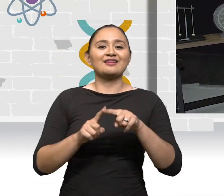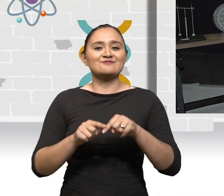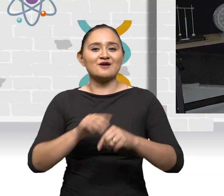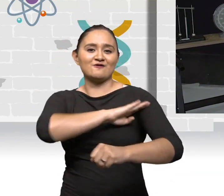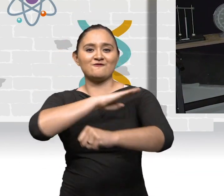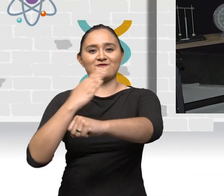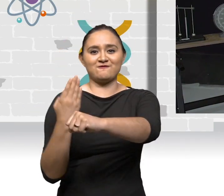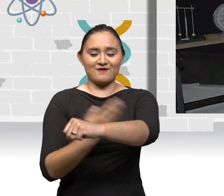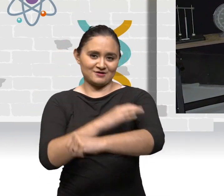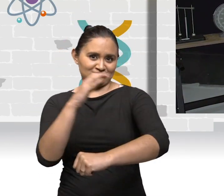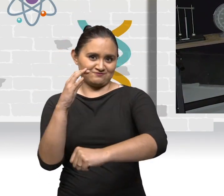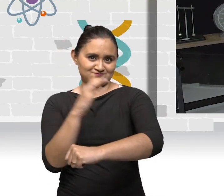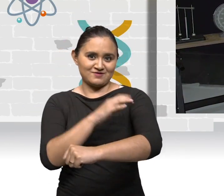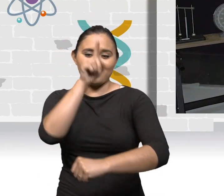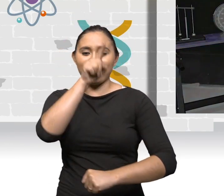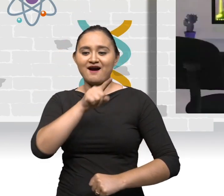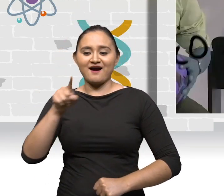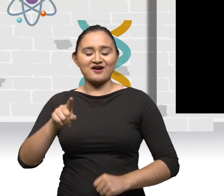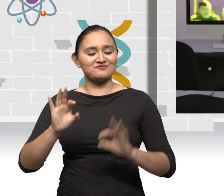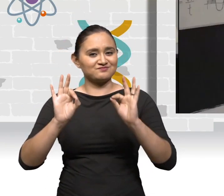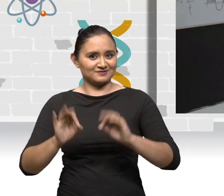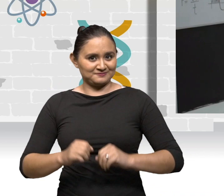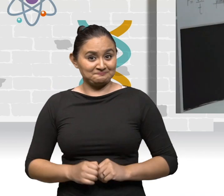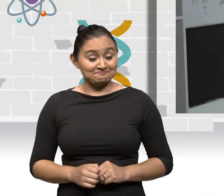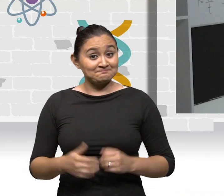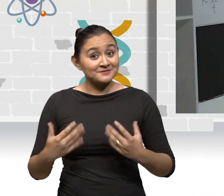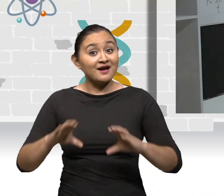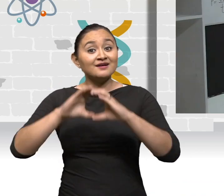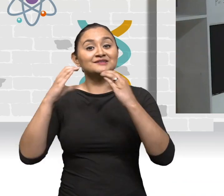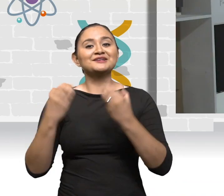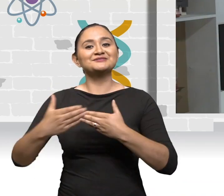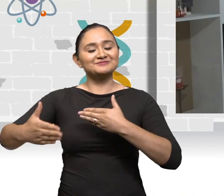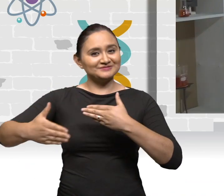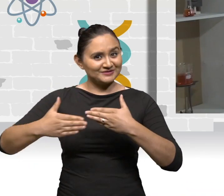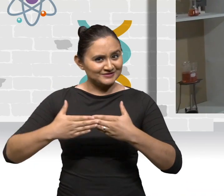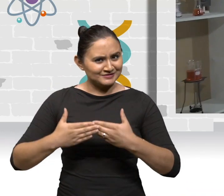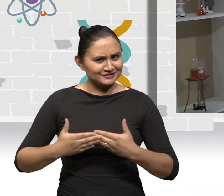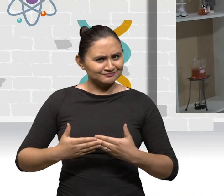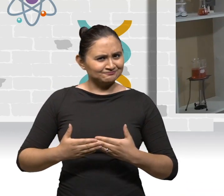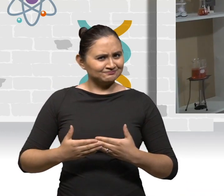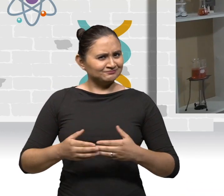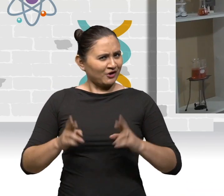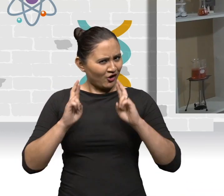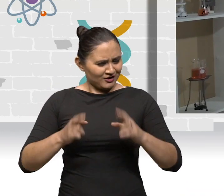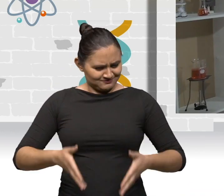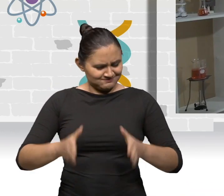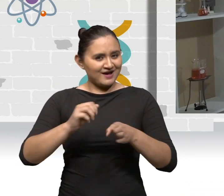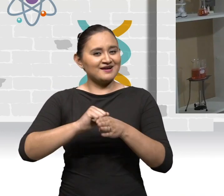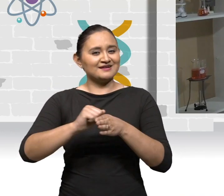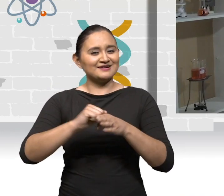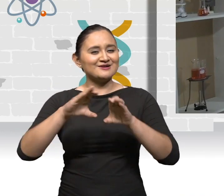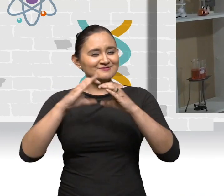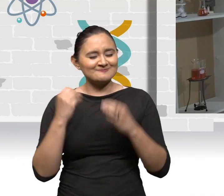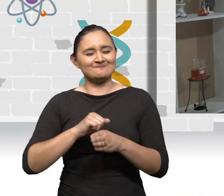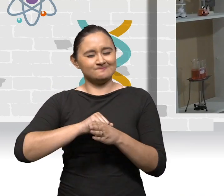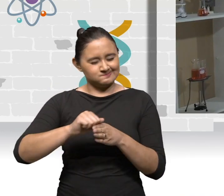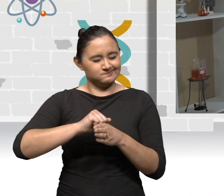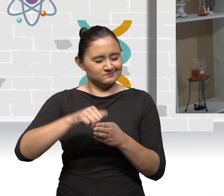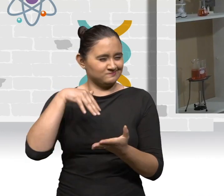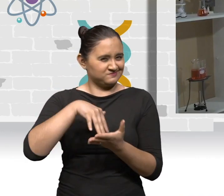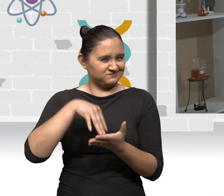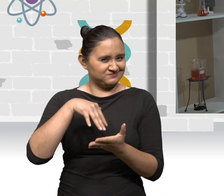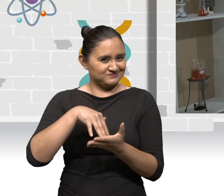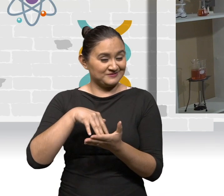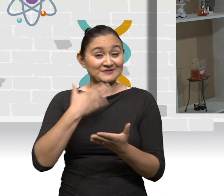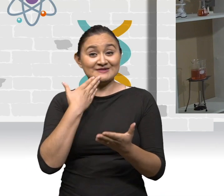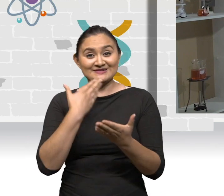la fuerza como del ángulo correcto. Y hasta aquí llegamos con la clase de hoy. Seguro estos conocimientos te serán de utilidad